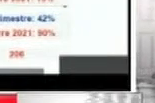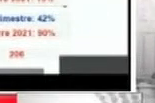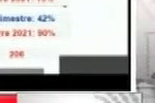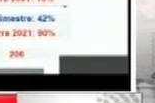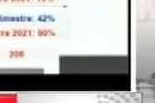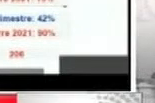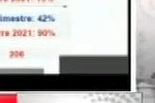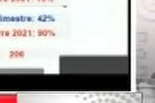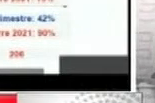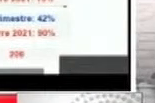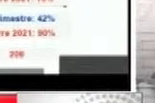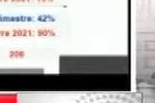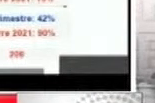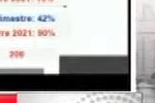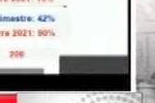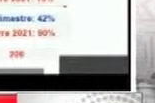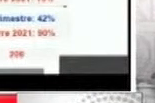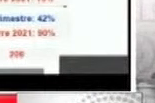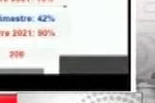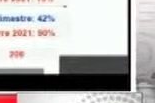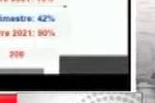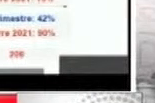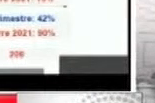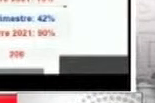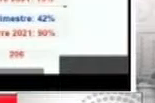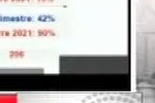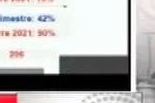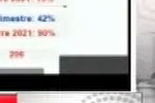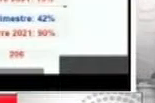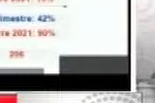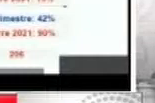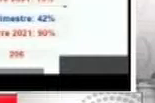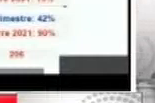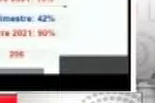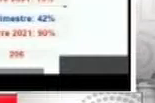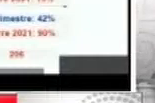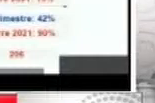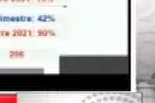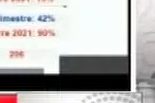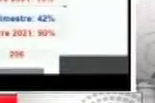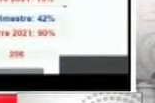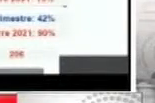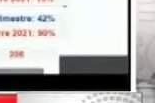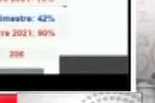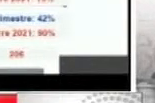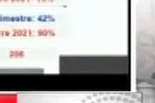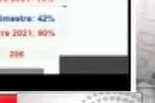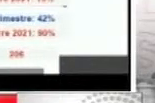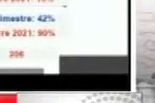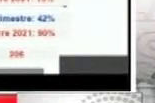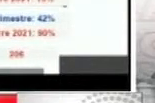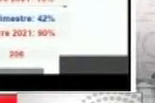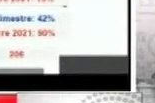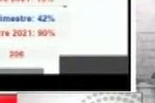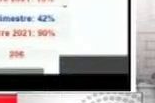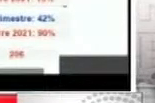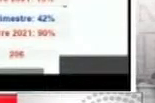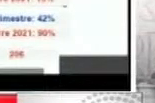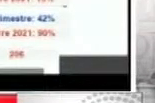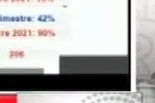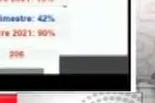presupuestos destinados para otras áreas, que entendemos que el Ministerio de Salud sí, efectivamente, tiene áreas donde se gasta